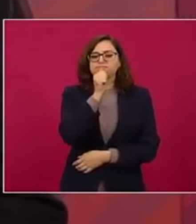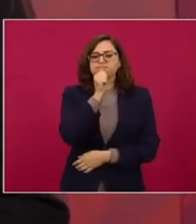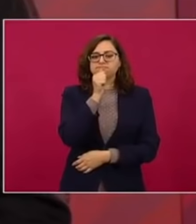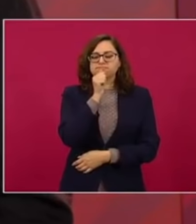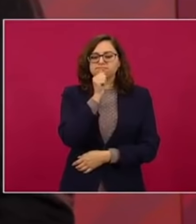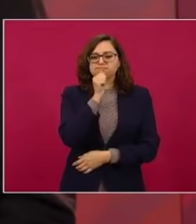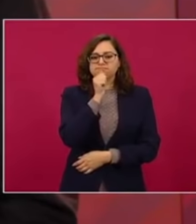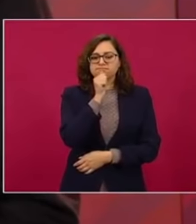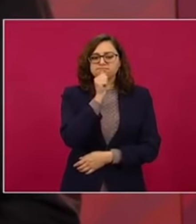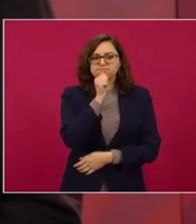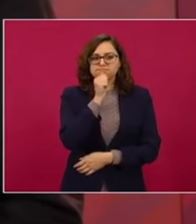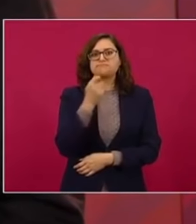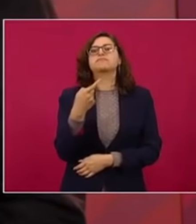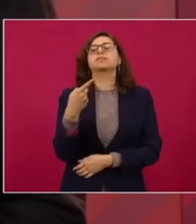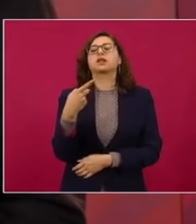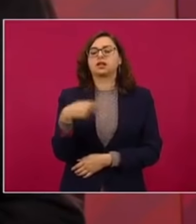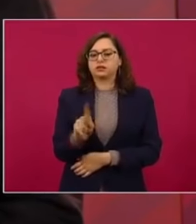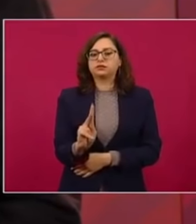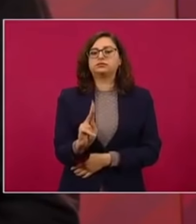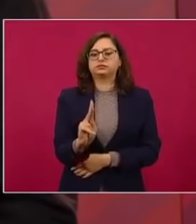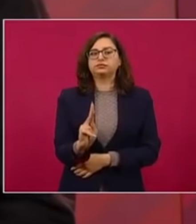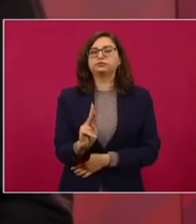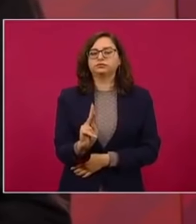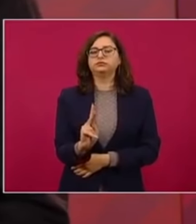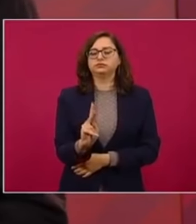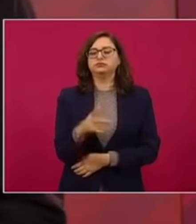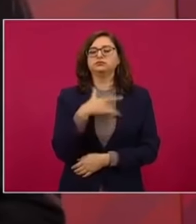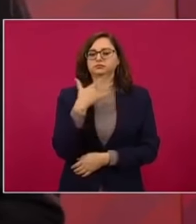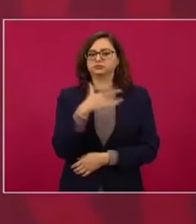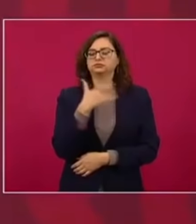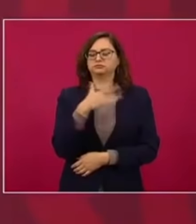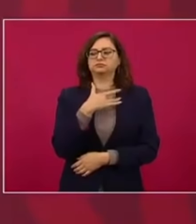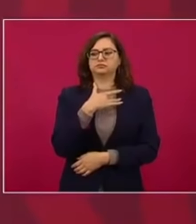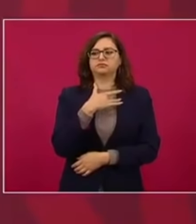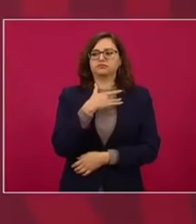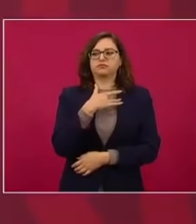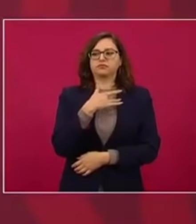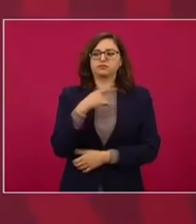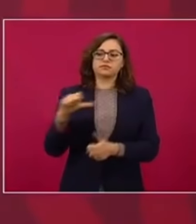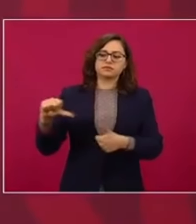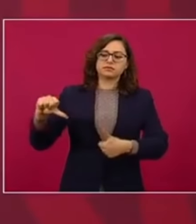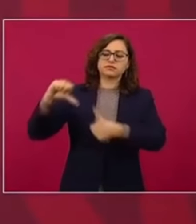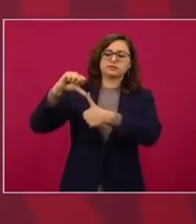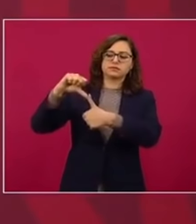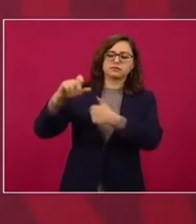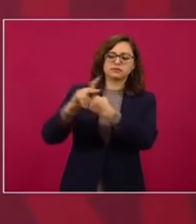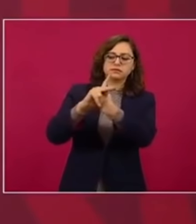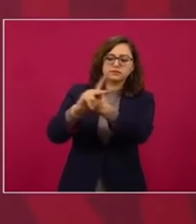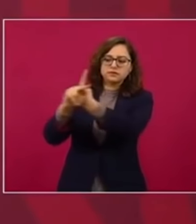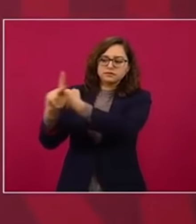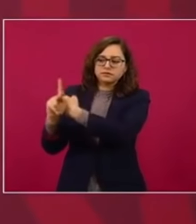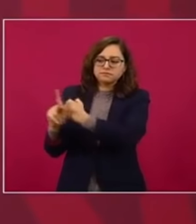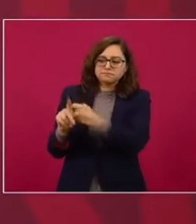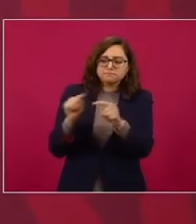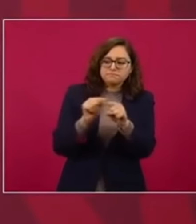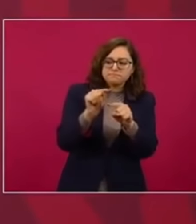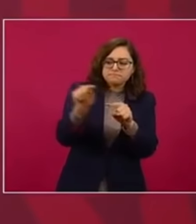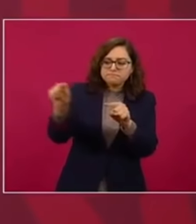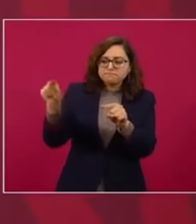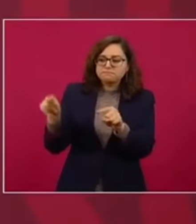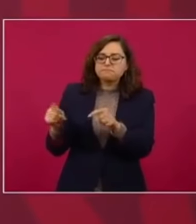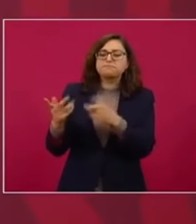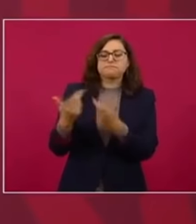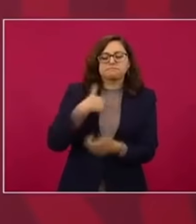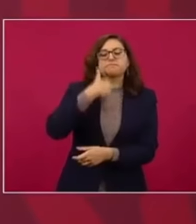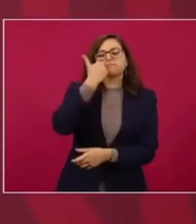sí tengo interés en ir a algunos países de Centroamérica, a nuestros